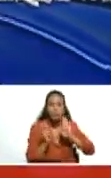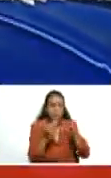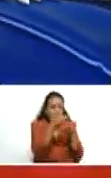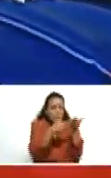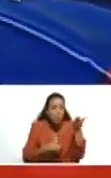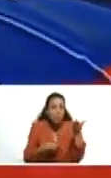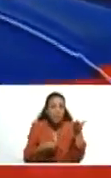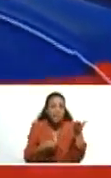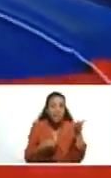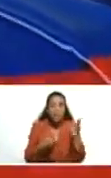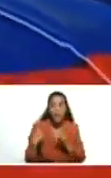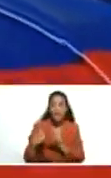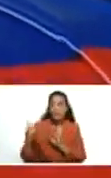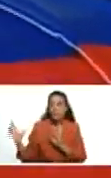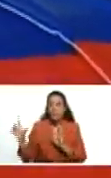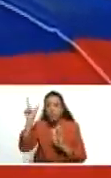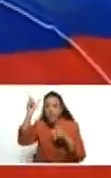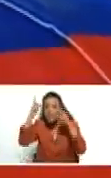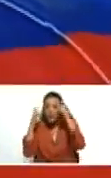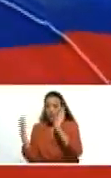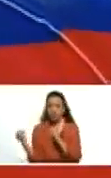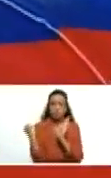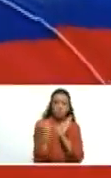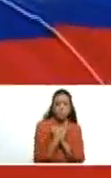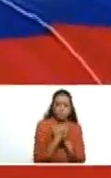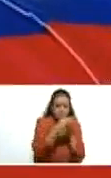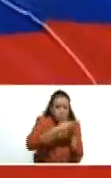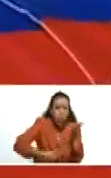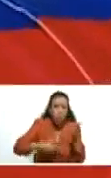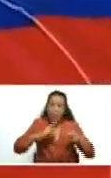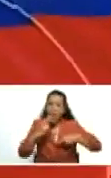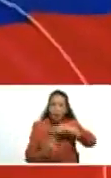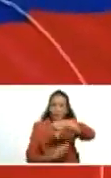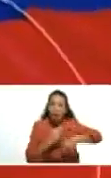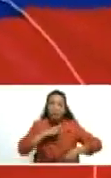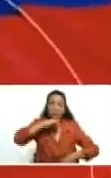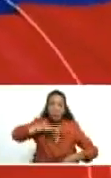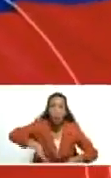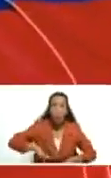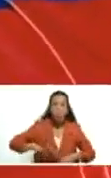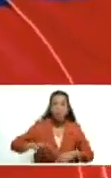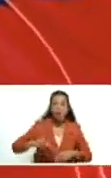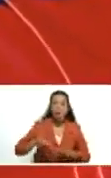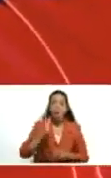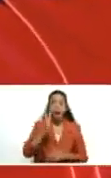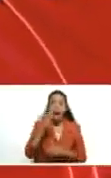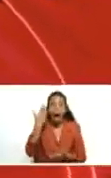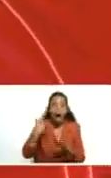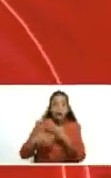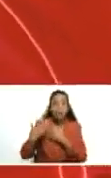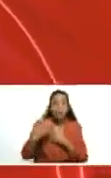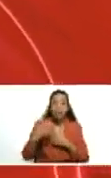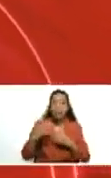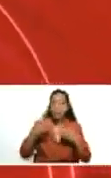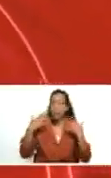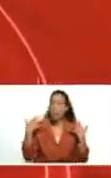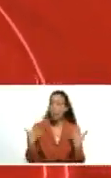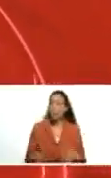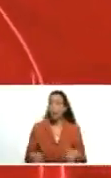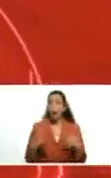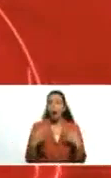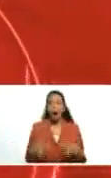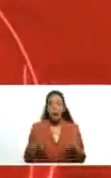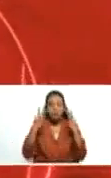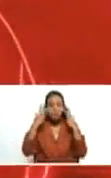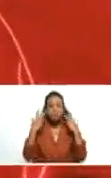y daría su marca a una de las revoluciones inéditas más hermosas que ha